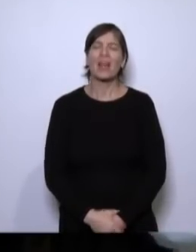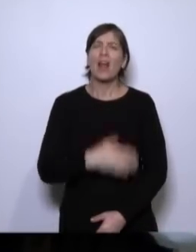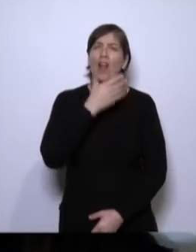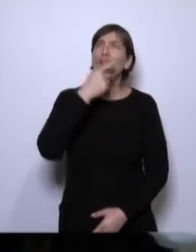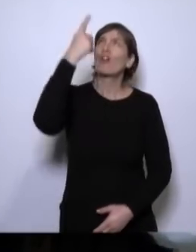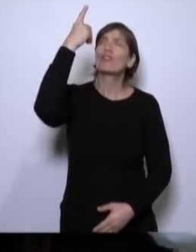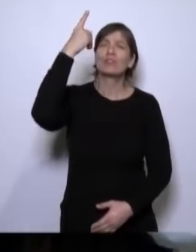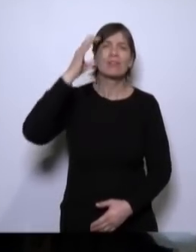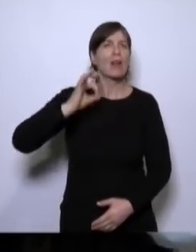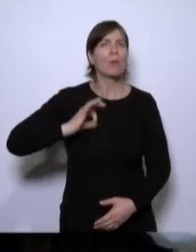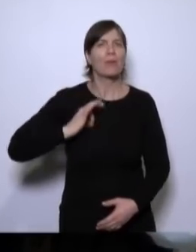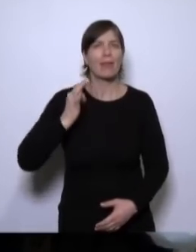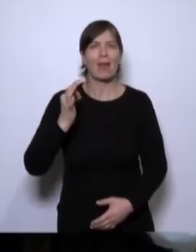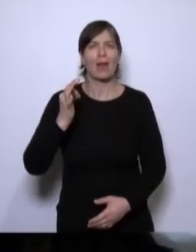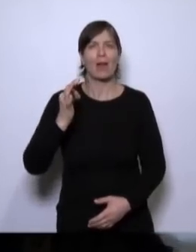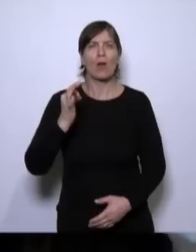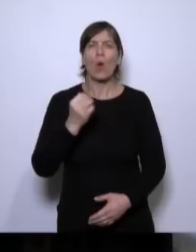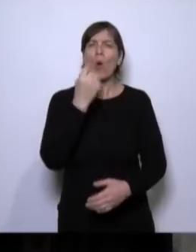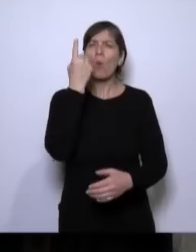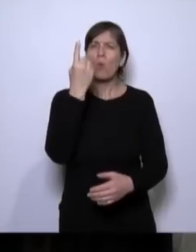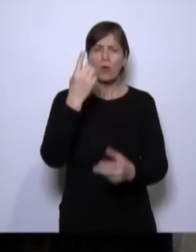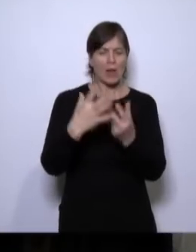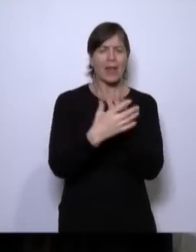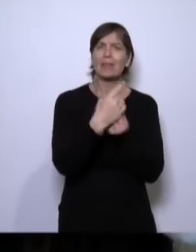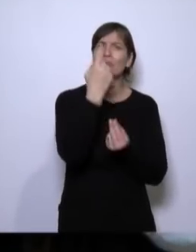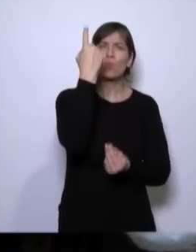El Dios de la vida, uno y trino,